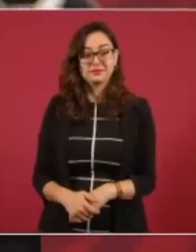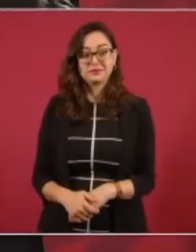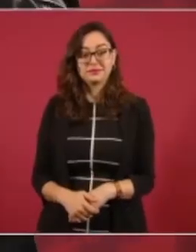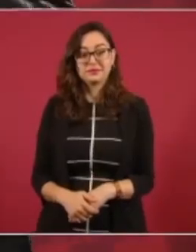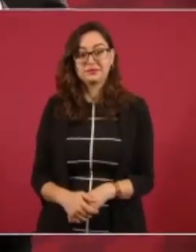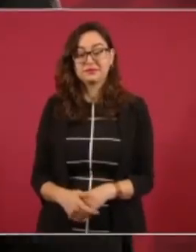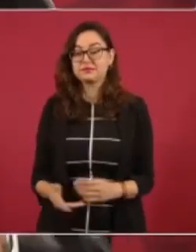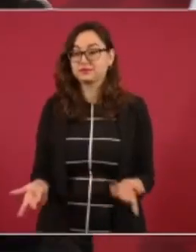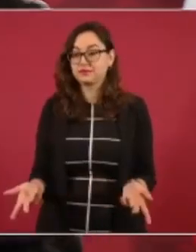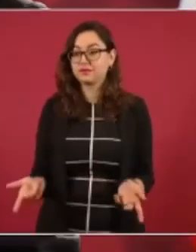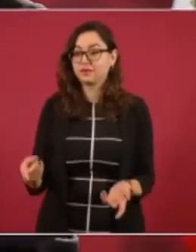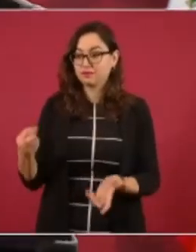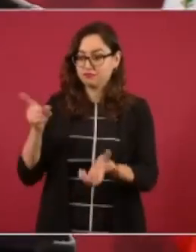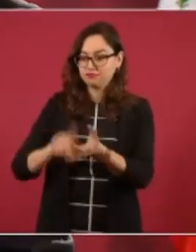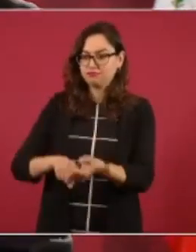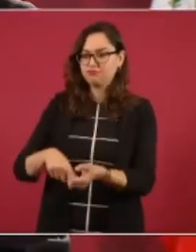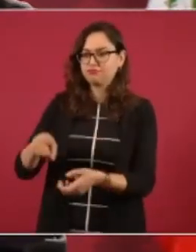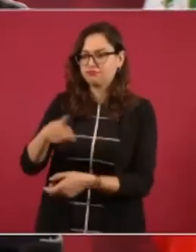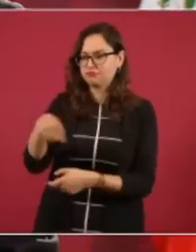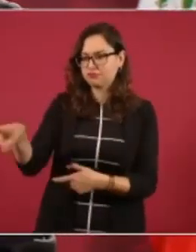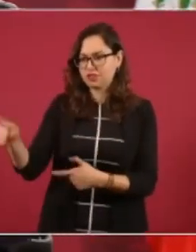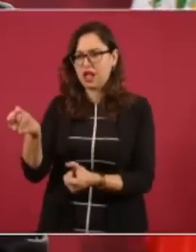potentados, pero también